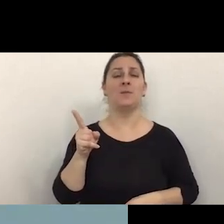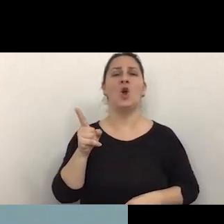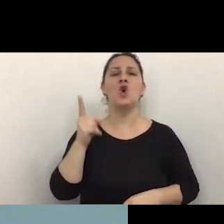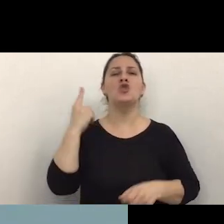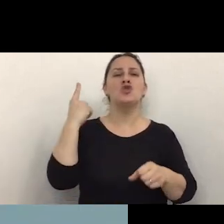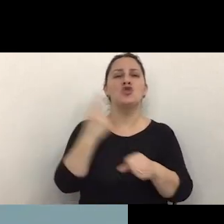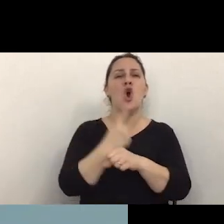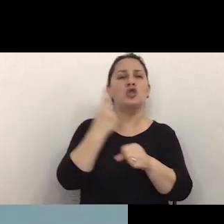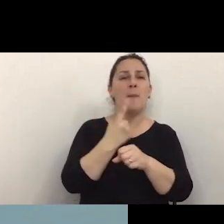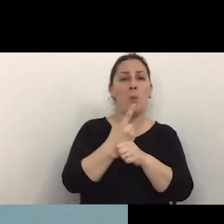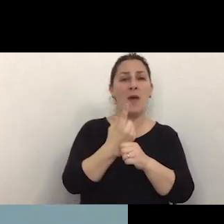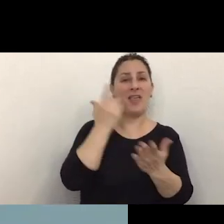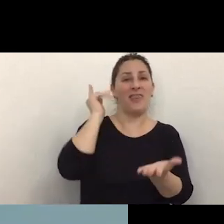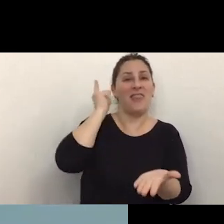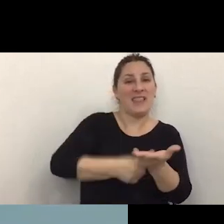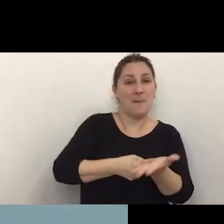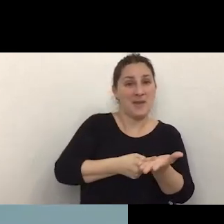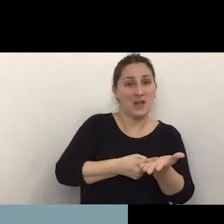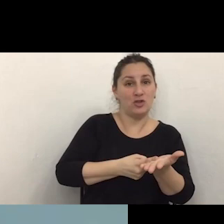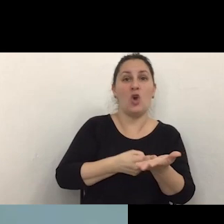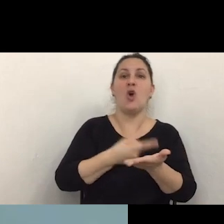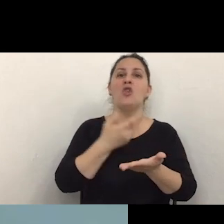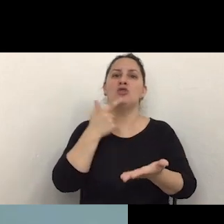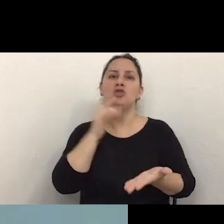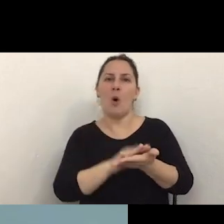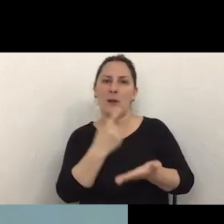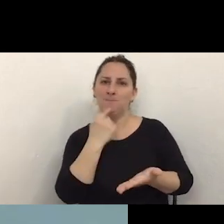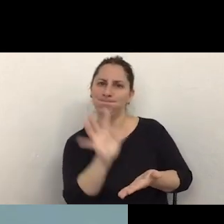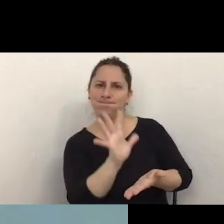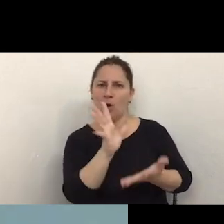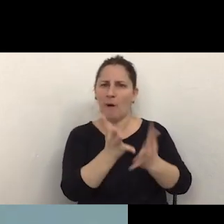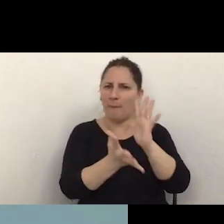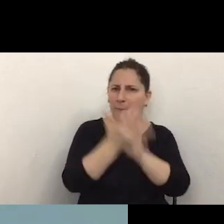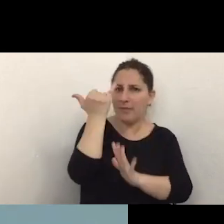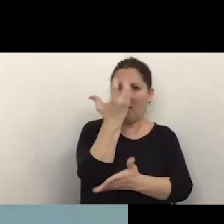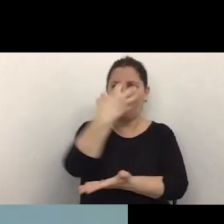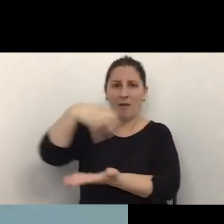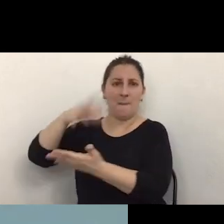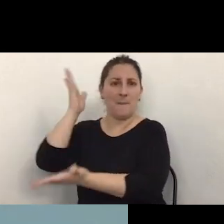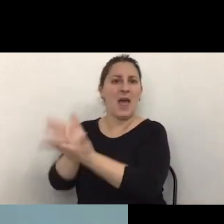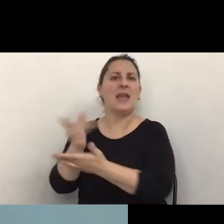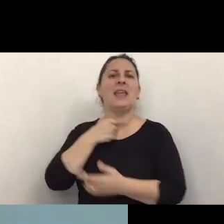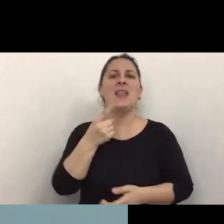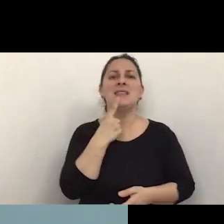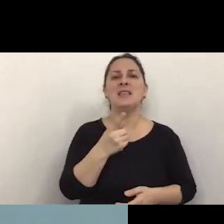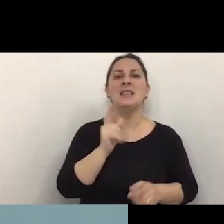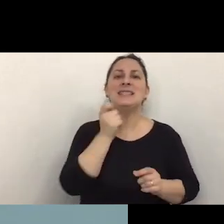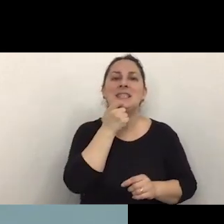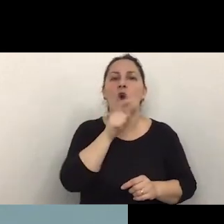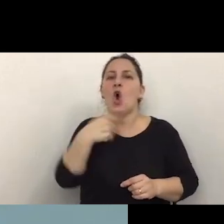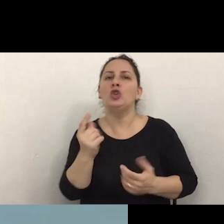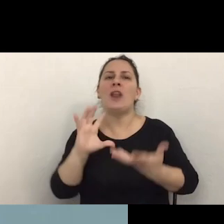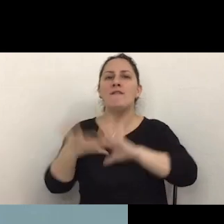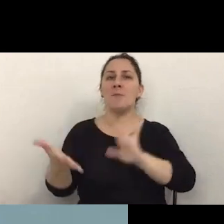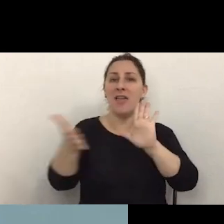pueden trasladar las determinaciones sobre base presunta a la sede penal, es no se pueden trasladar sin otros medios de